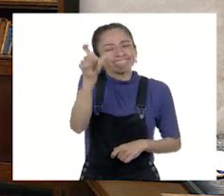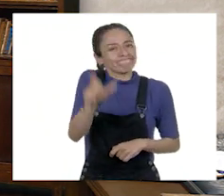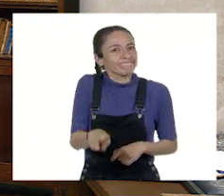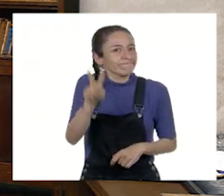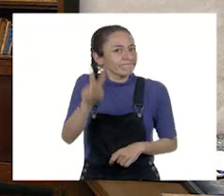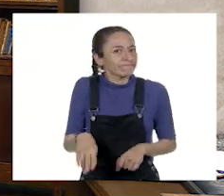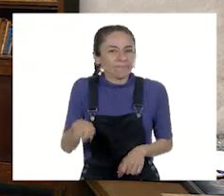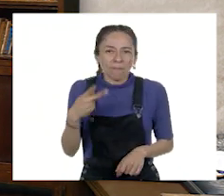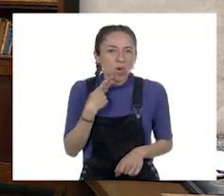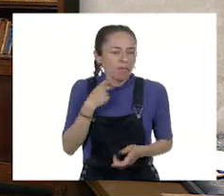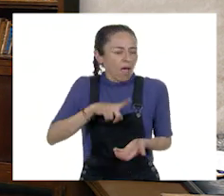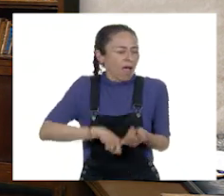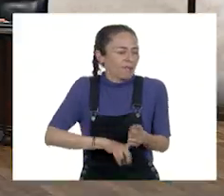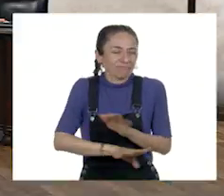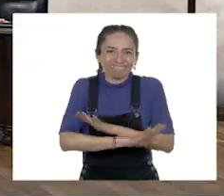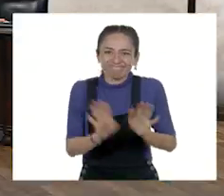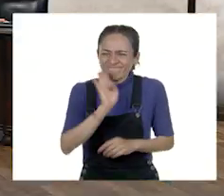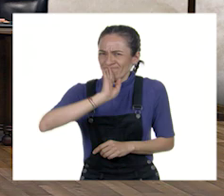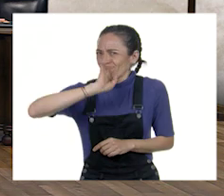una mancha siniestra.